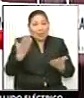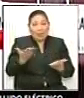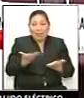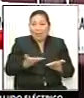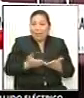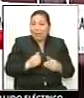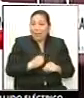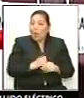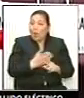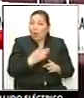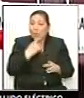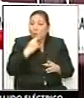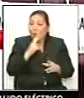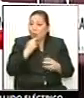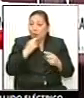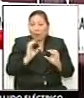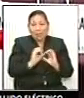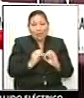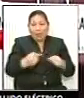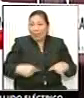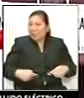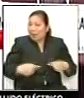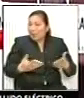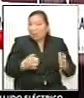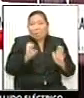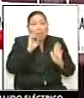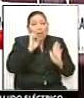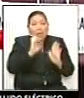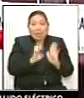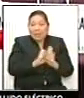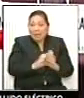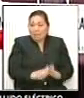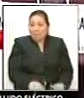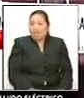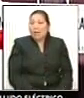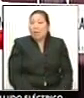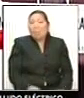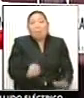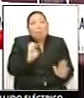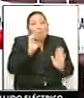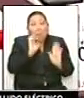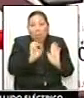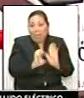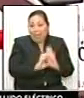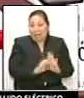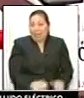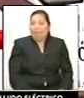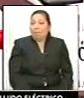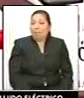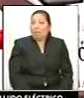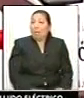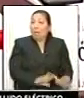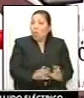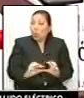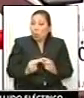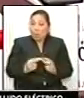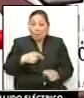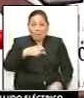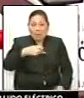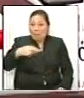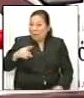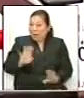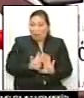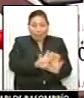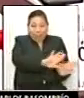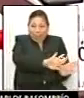una forma y otra, aún en el debate, por ejemplo, por poner el ejemplo, Gino deja de pertenecer a una bancada, lo que